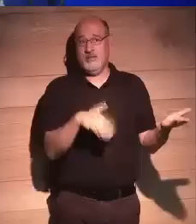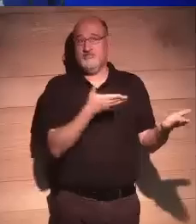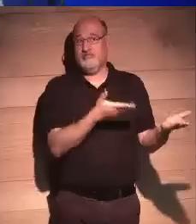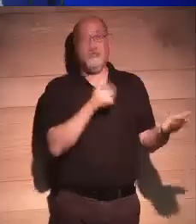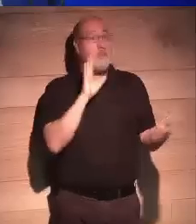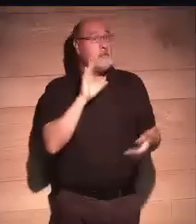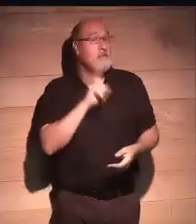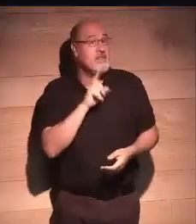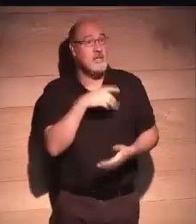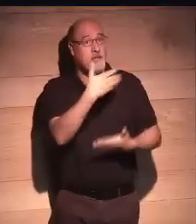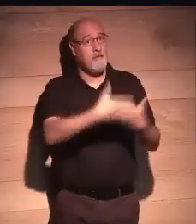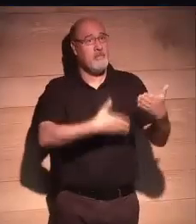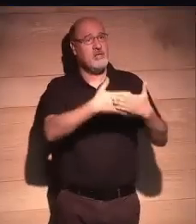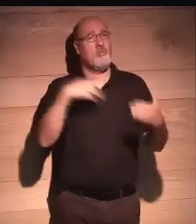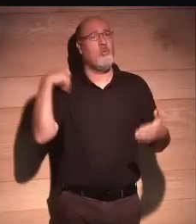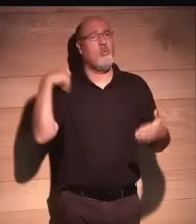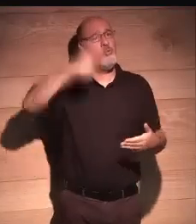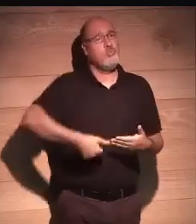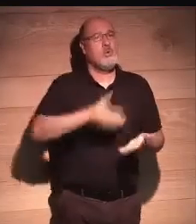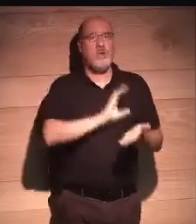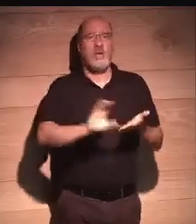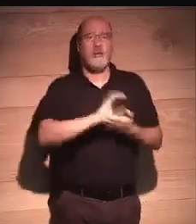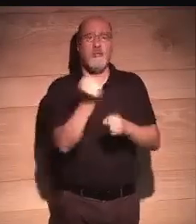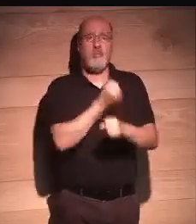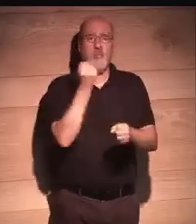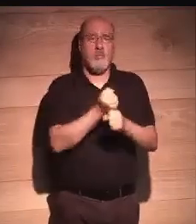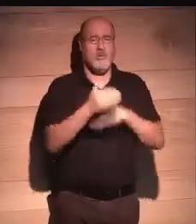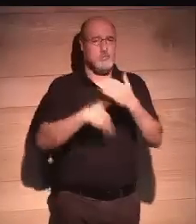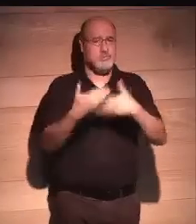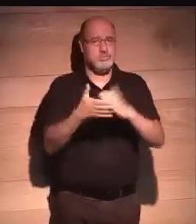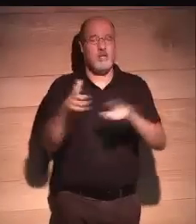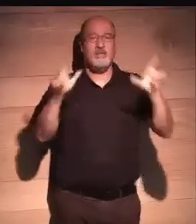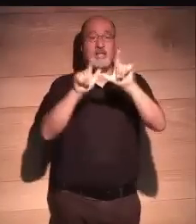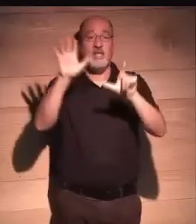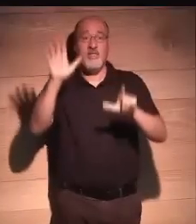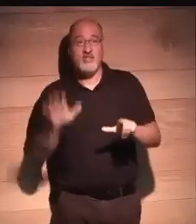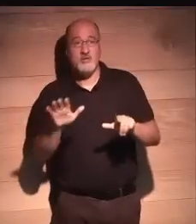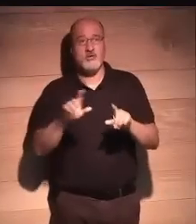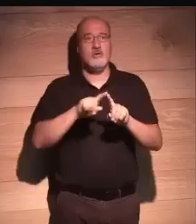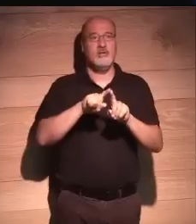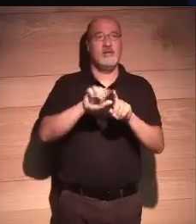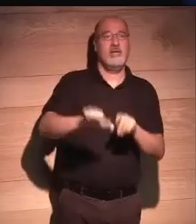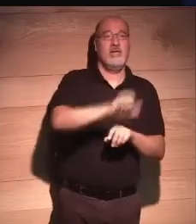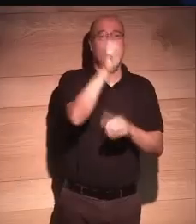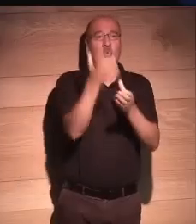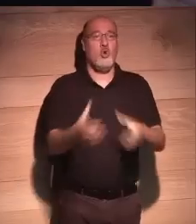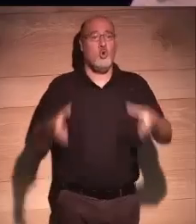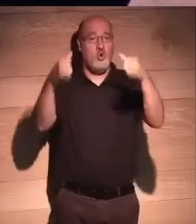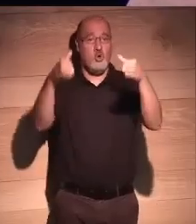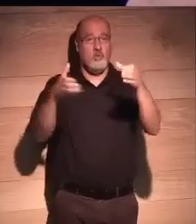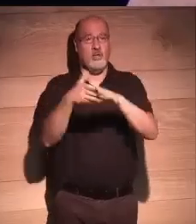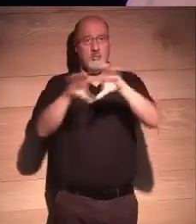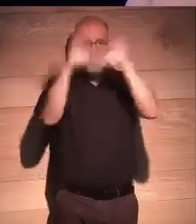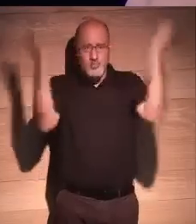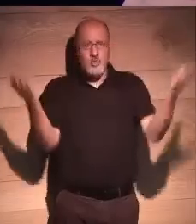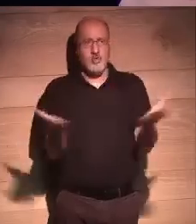parezca mentira, una periodista con una larga carrera, la habrán visto también en Telecinco. ¿Era la Eurocopa? María, es que no sé, ¿sabes? Era el